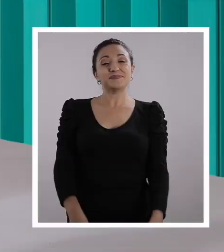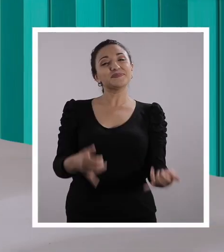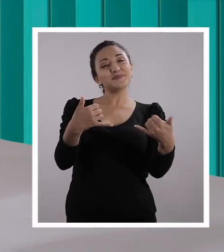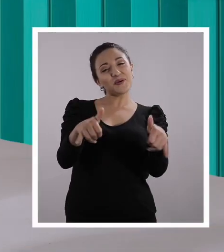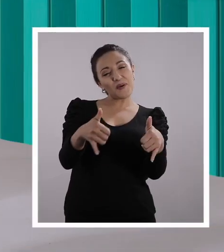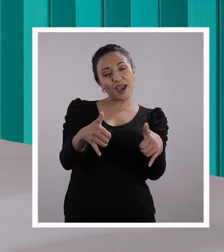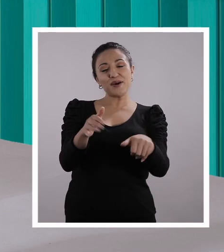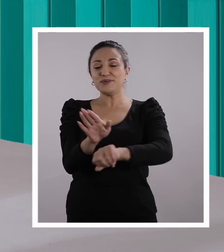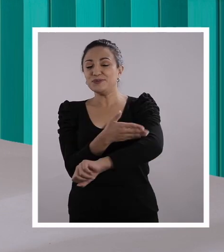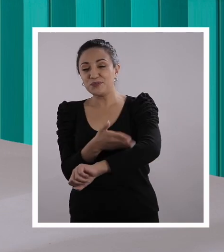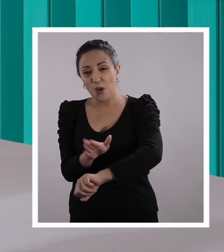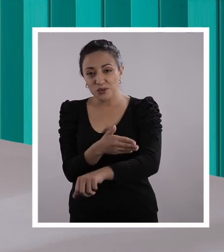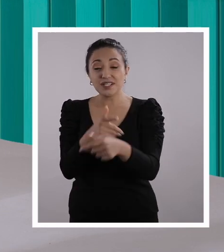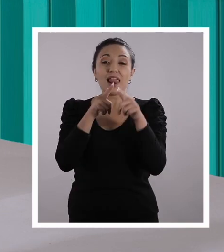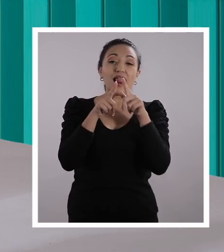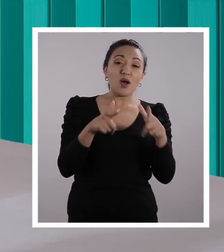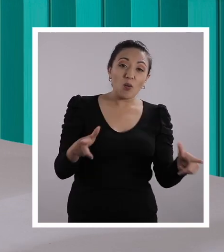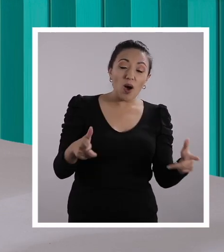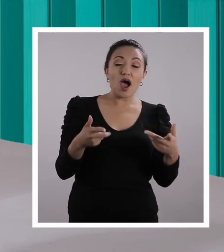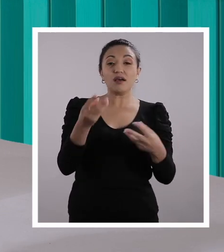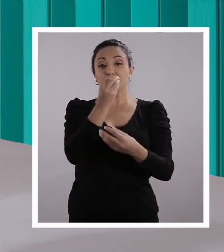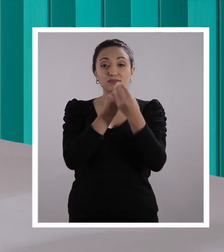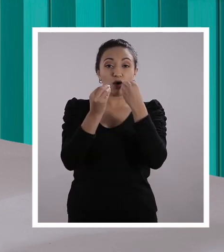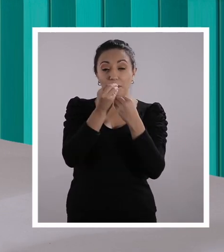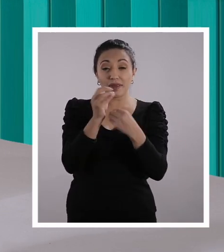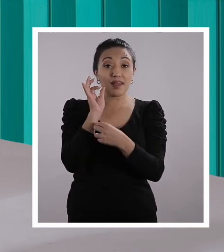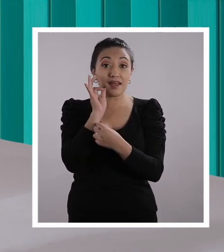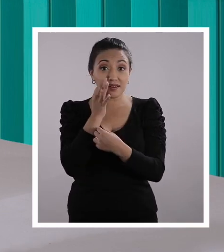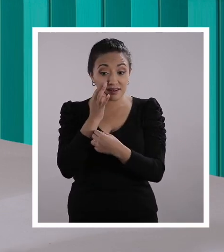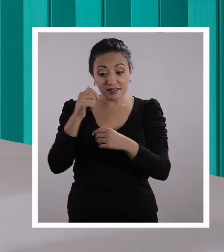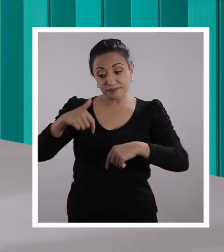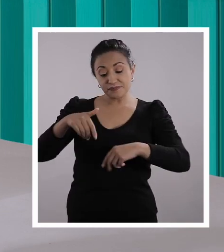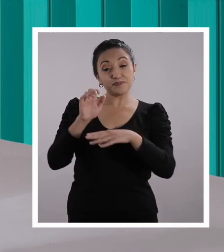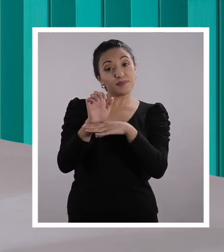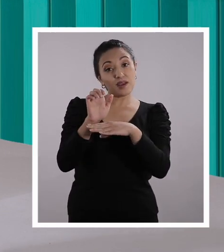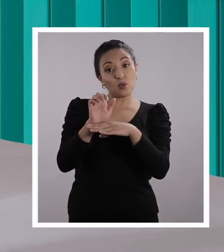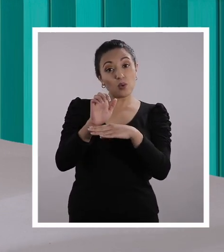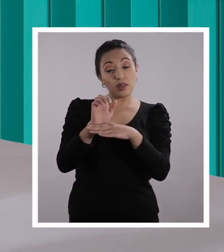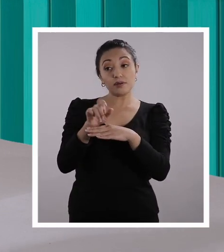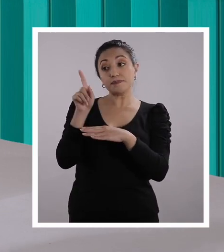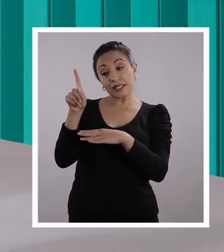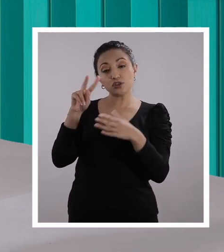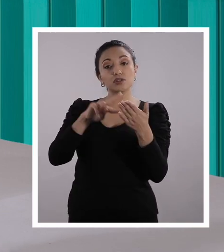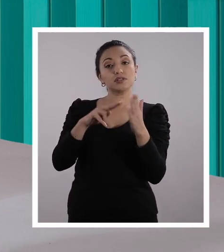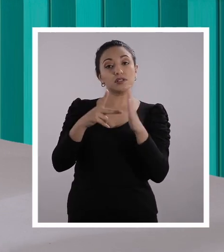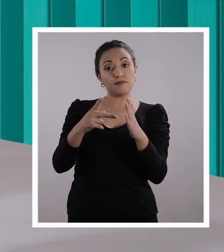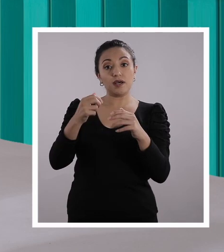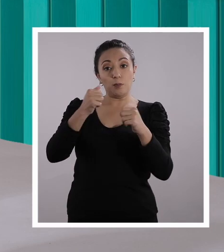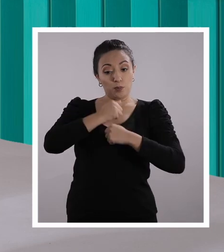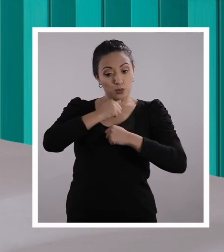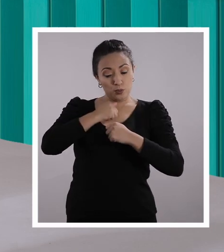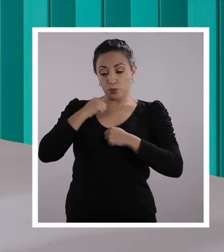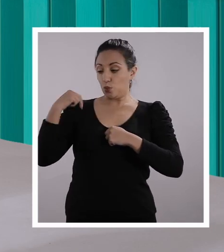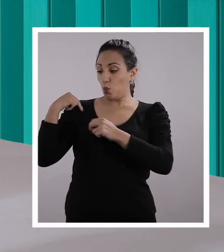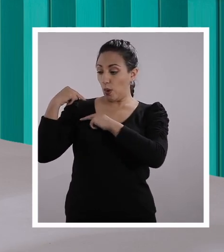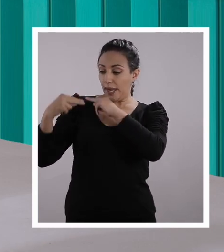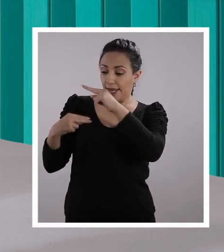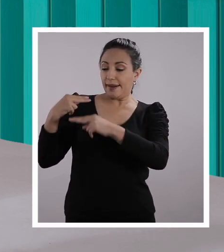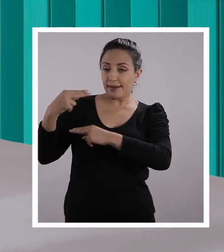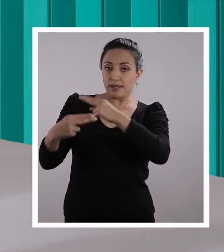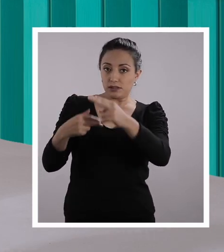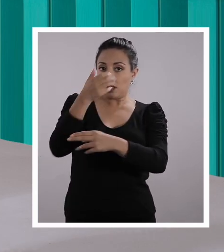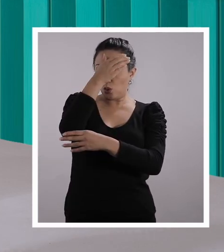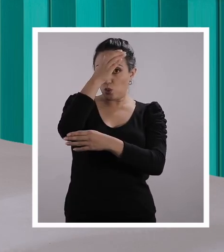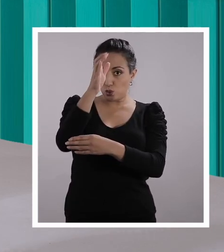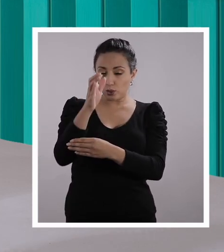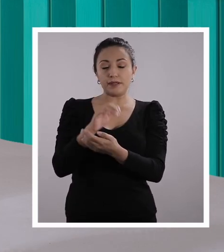los juegos la música el lenguaje la comida deliciosa que tenemos en el ecuador forma parte de nuestra herencia de